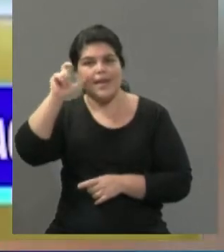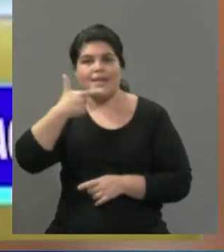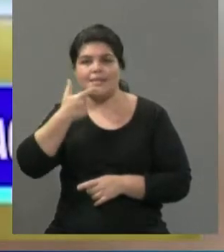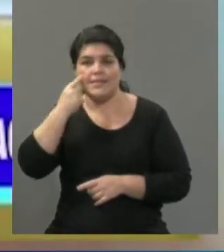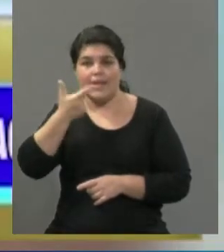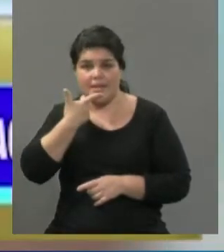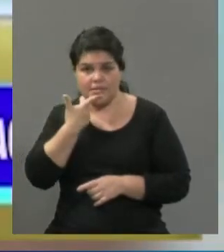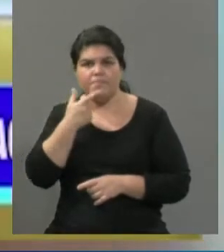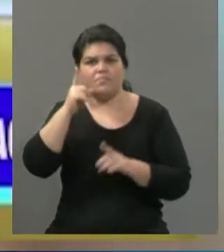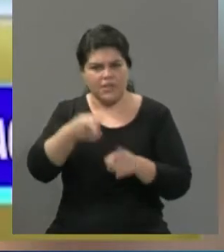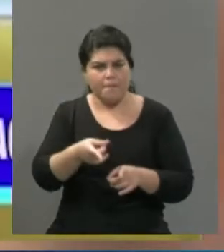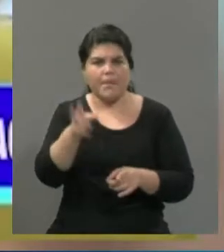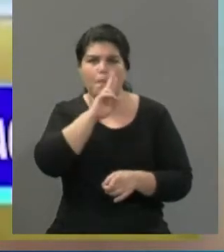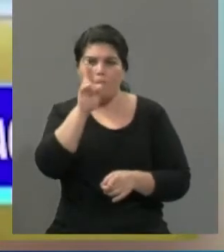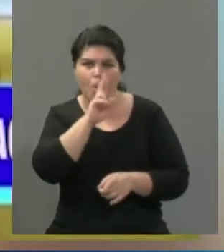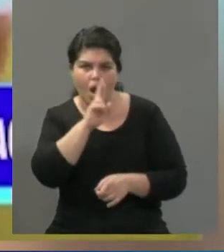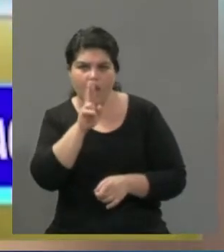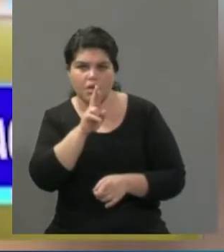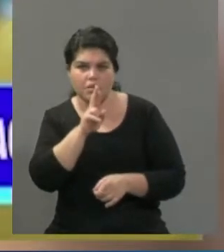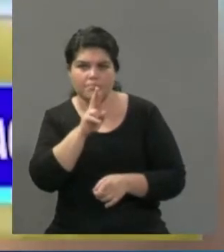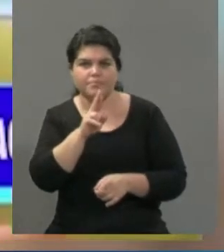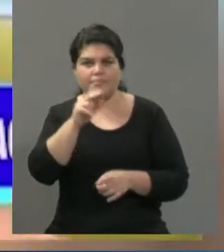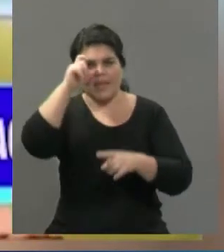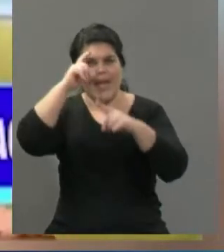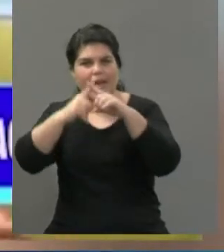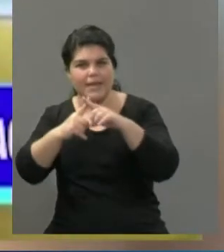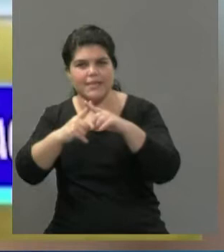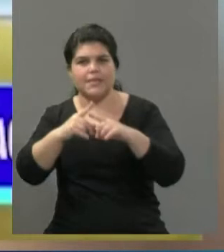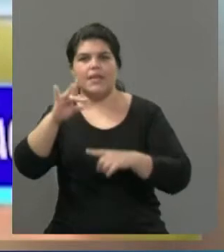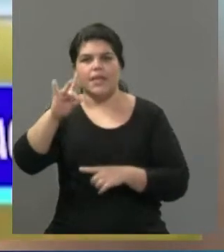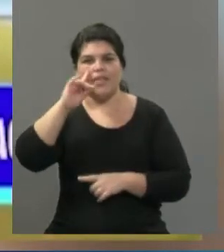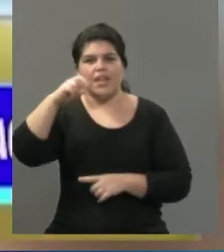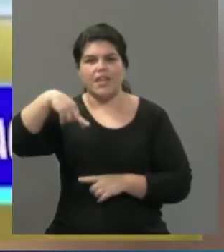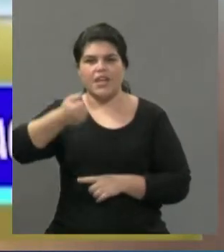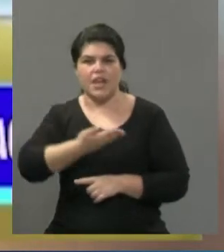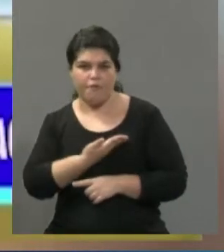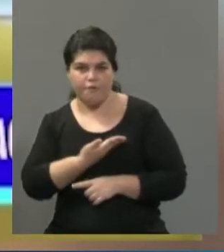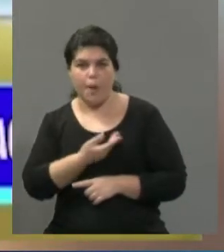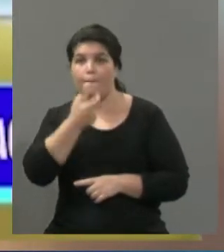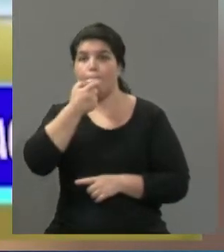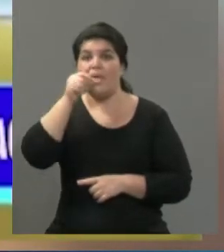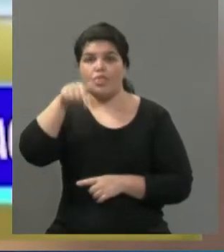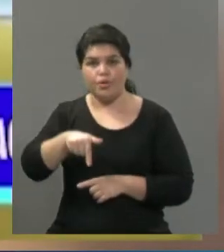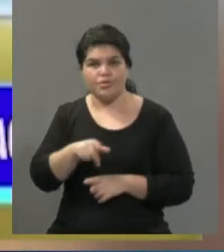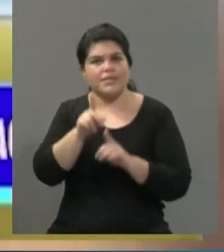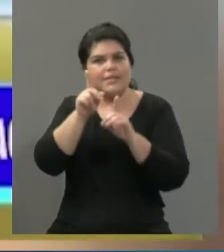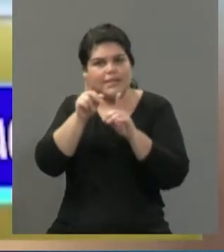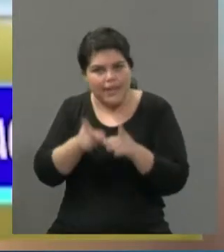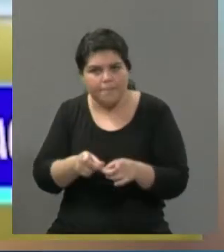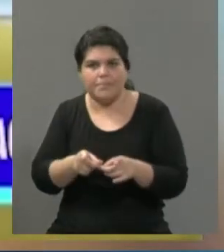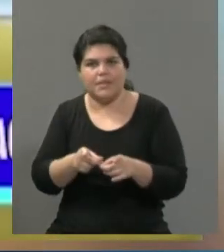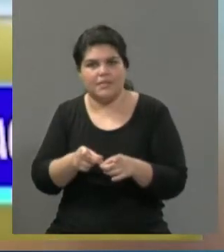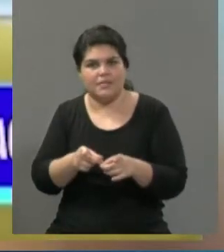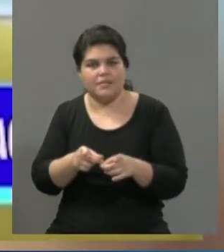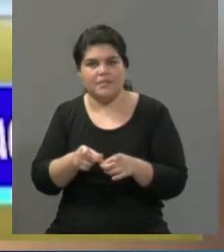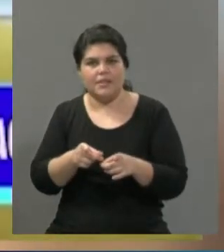había una funcionaria de la ex DINAF, la titular de la ex DINAF de Mendoza, se había subido a esta ola